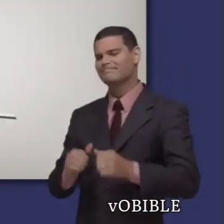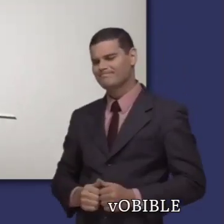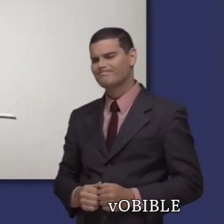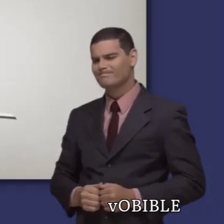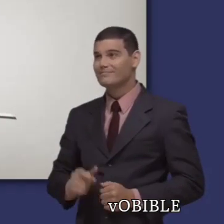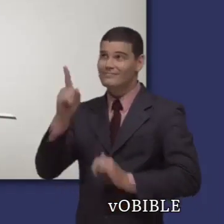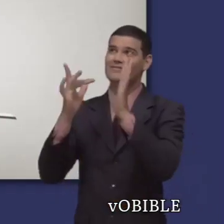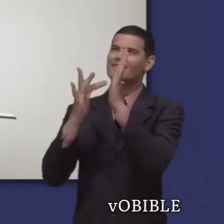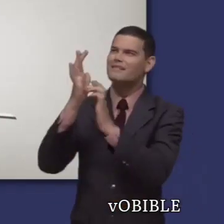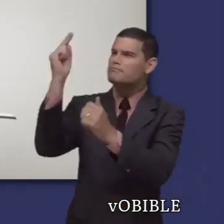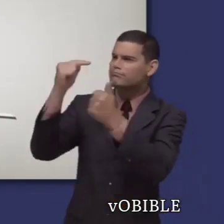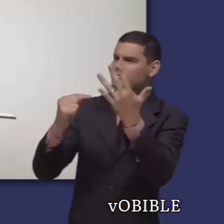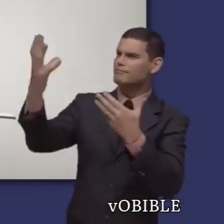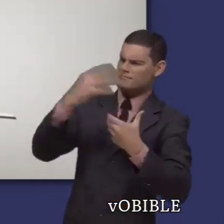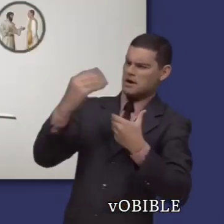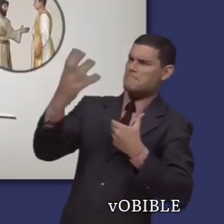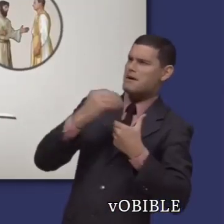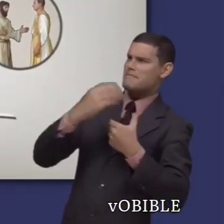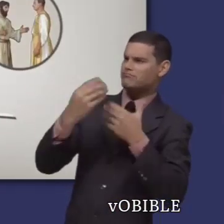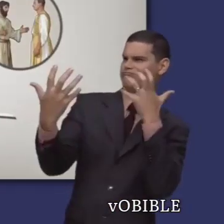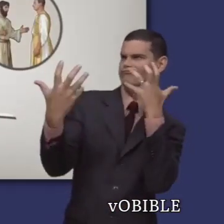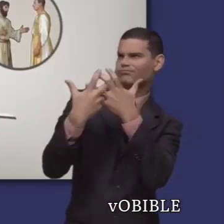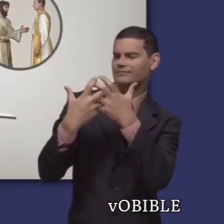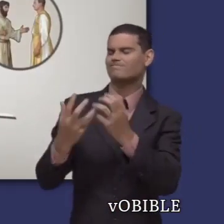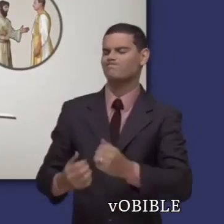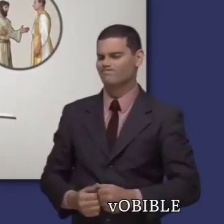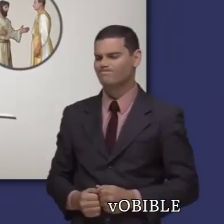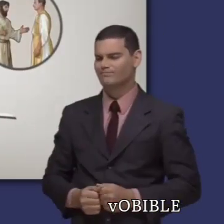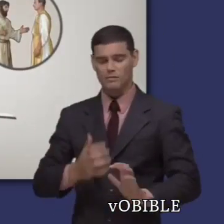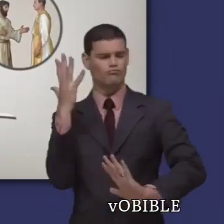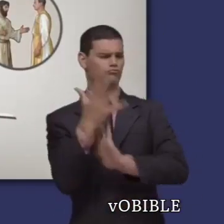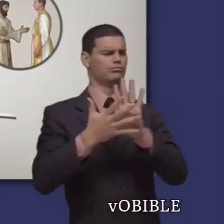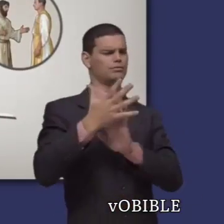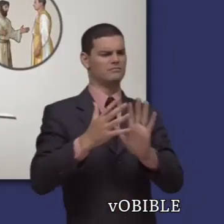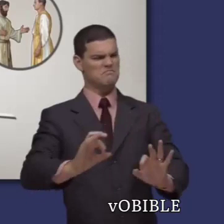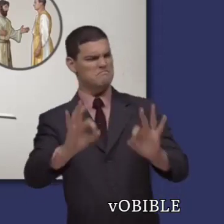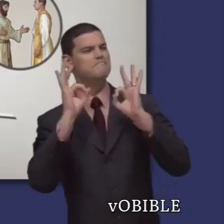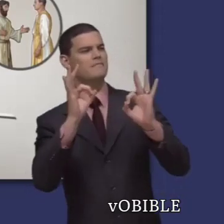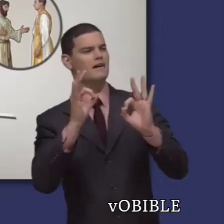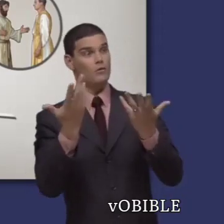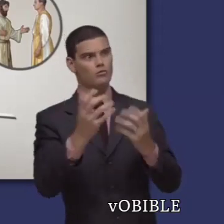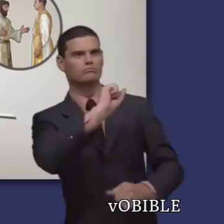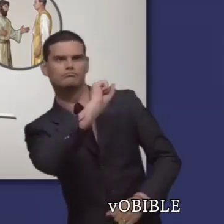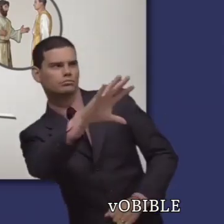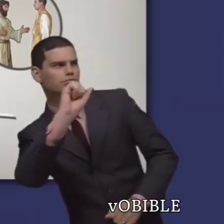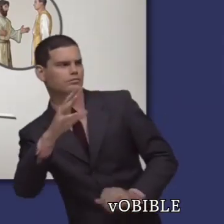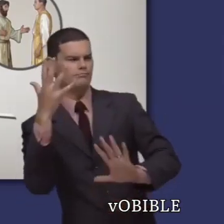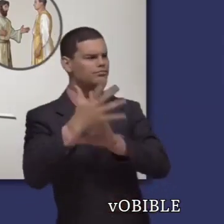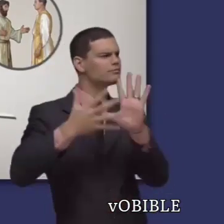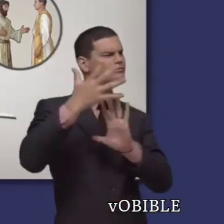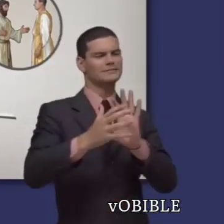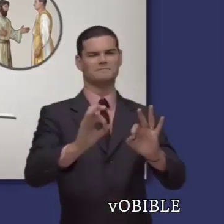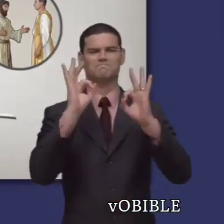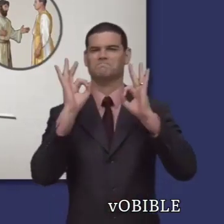debemos imitar la personalidad de Cristo y en que nuestra forma de hablar siempre debe ser agradable, sobre todo cuando hablamos de